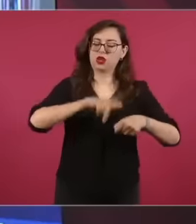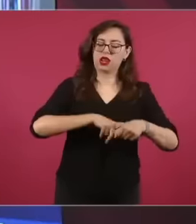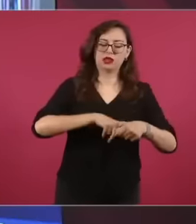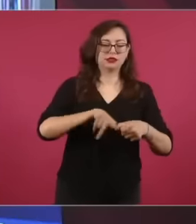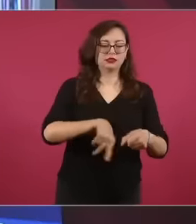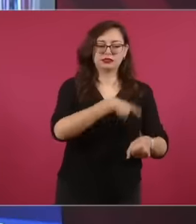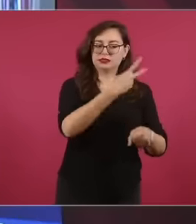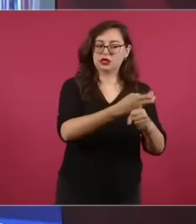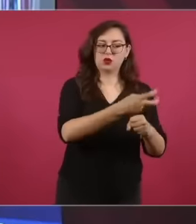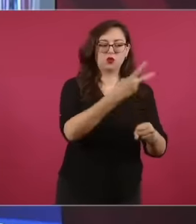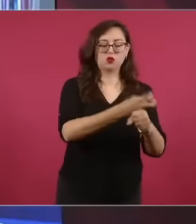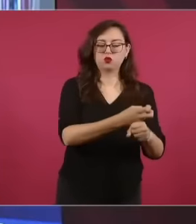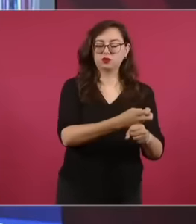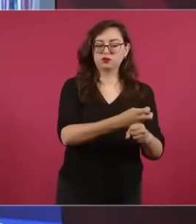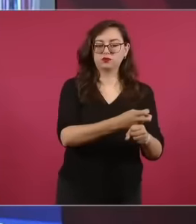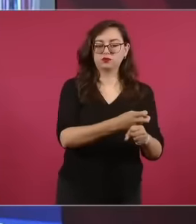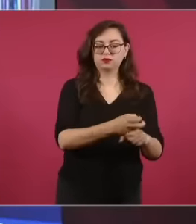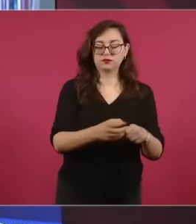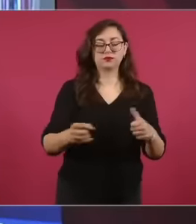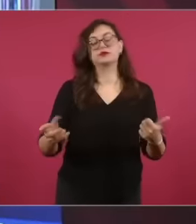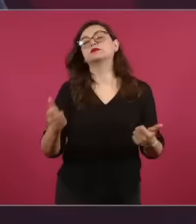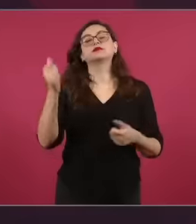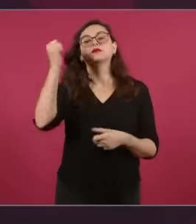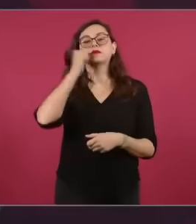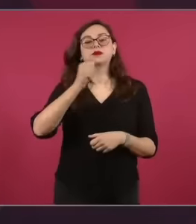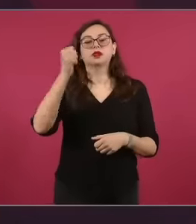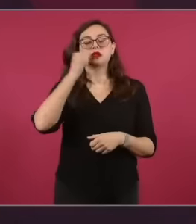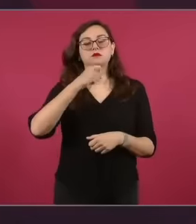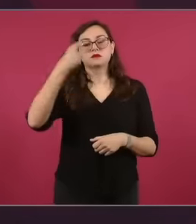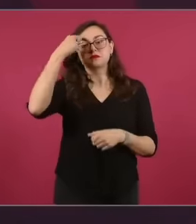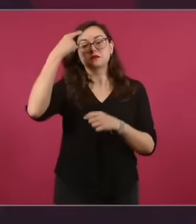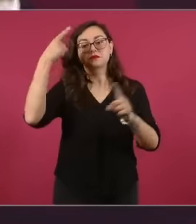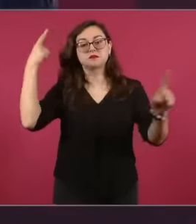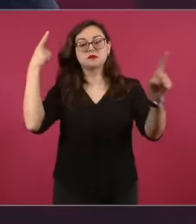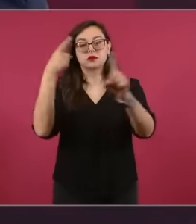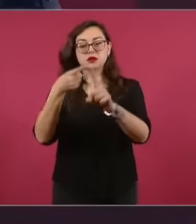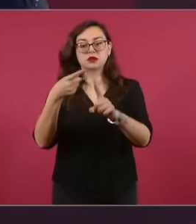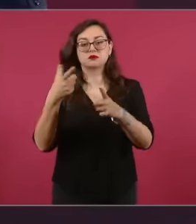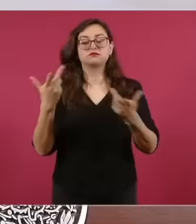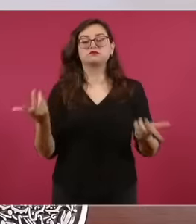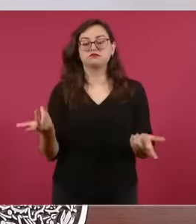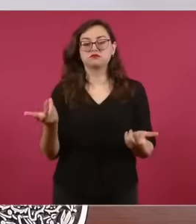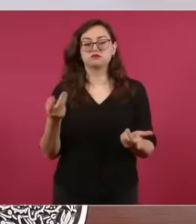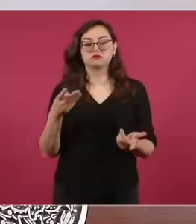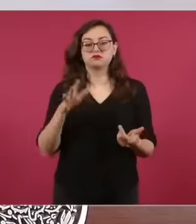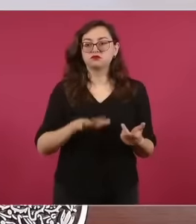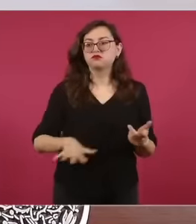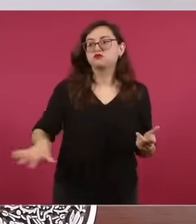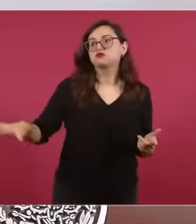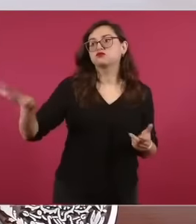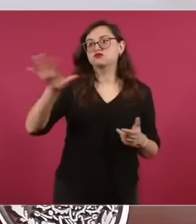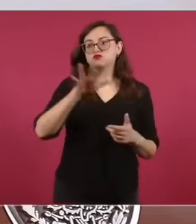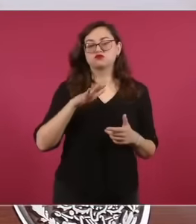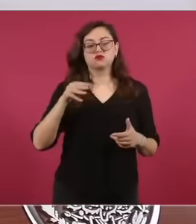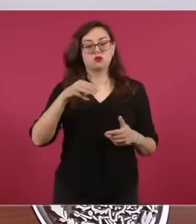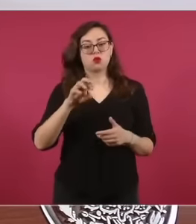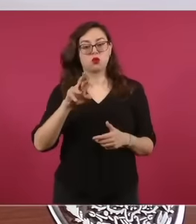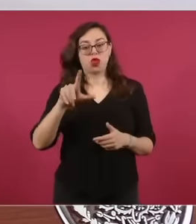mantener en alto la moralidad para que continúe la